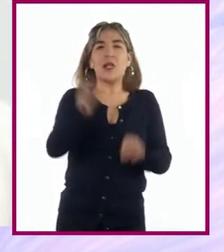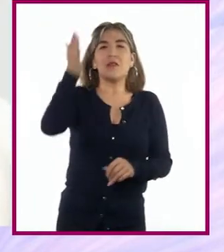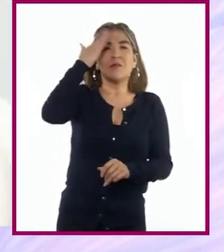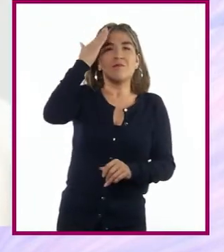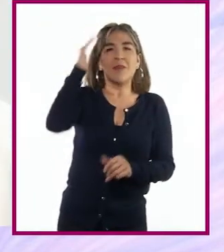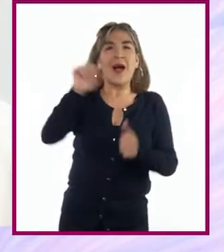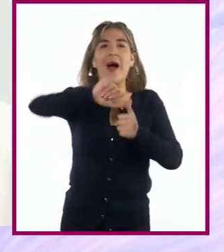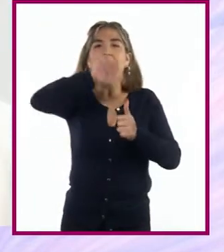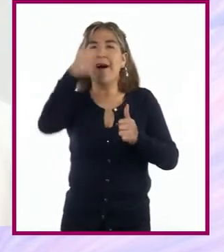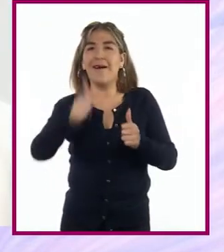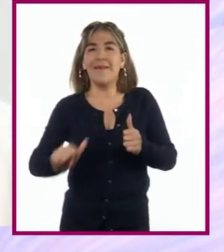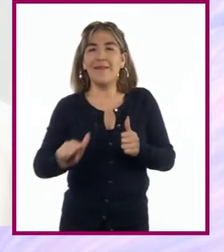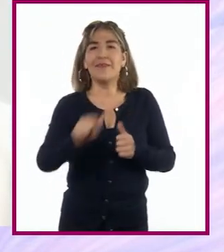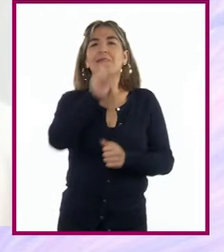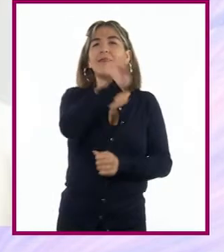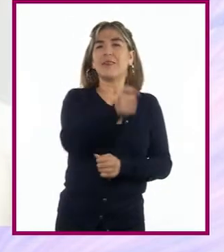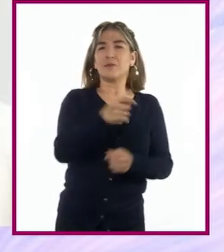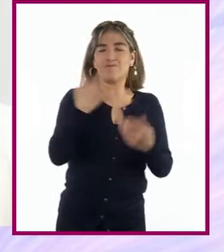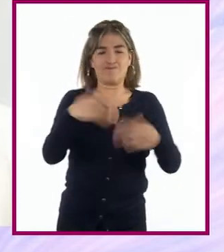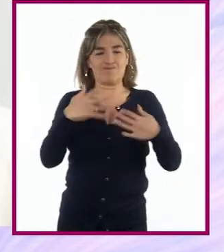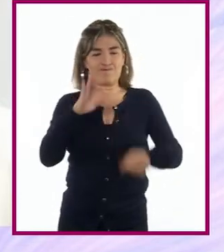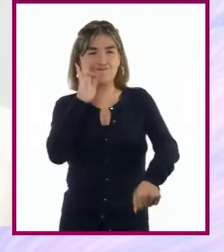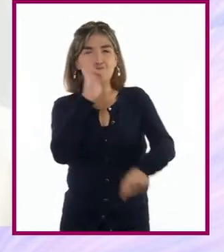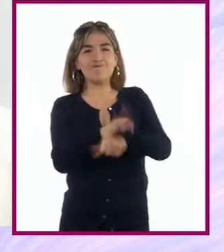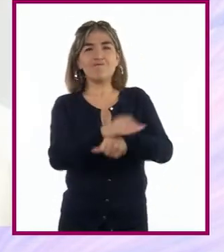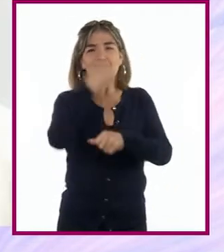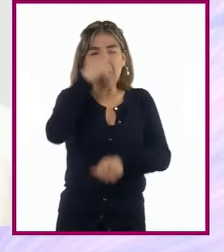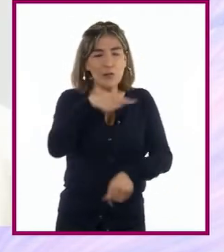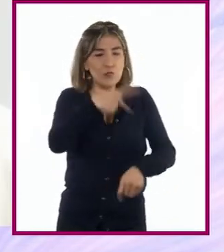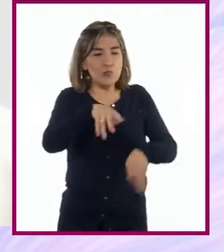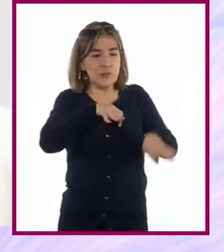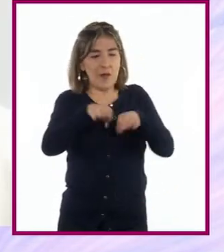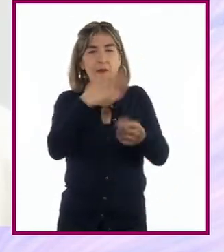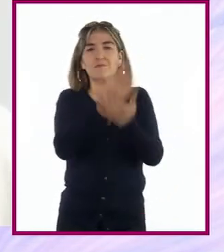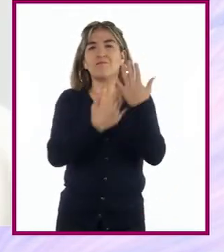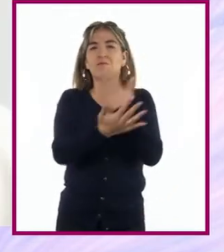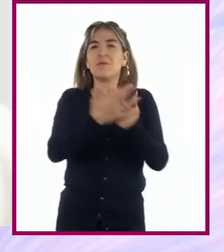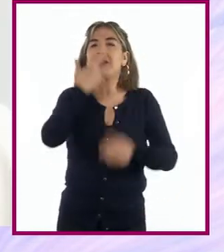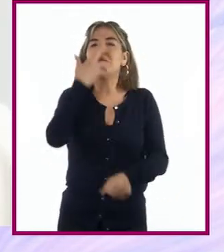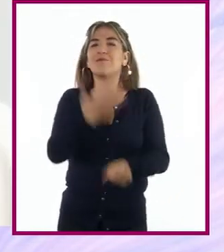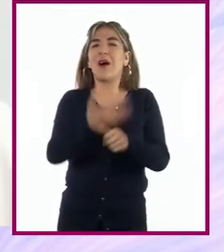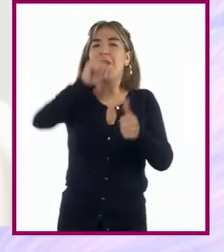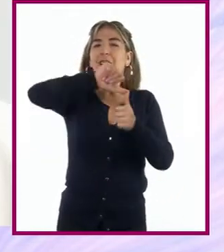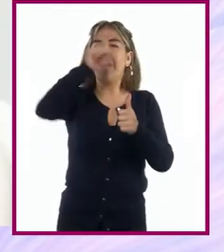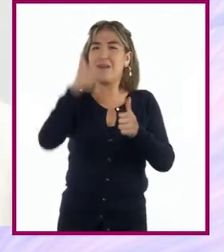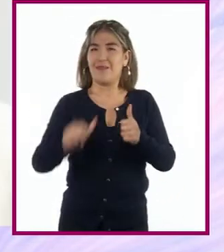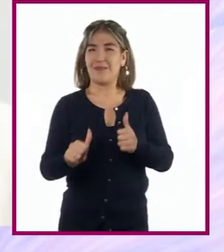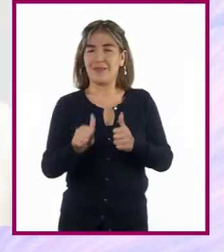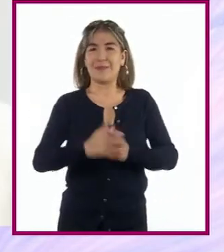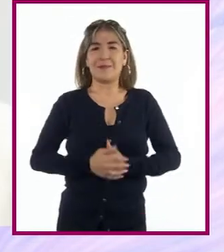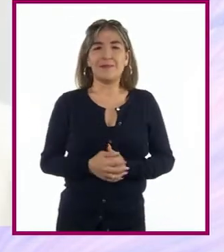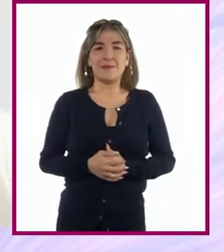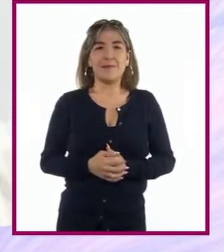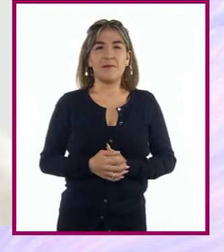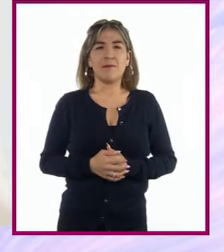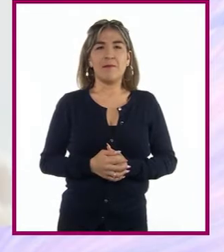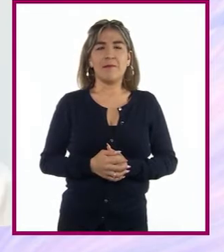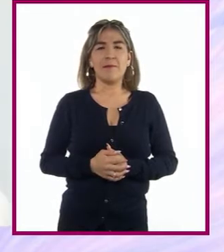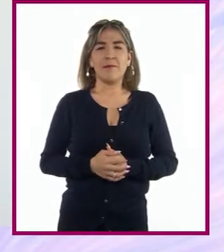arte, ya que da sentido y respaldo al trabajo artístico que se produce. En la